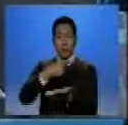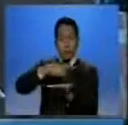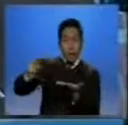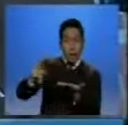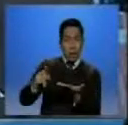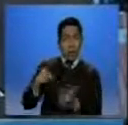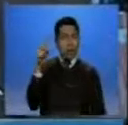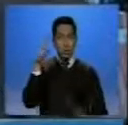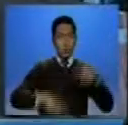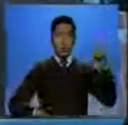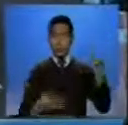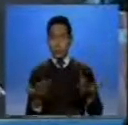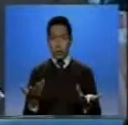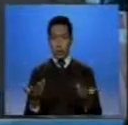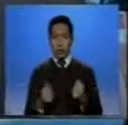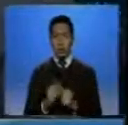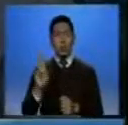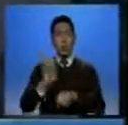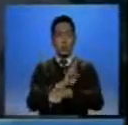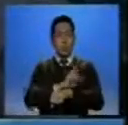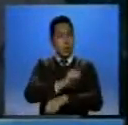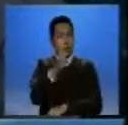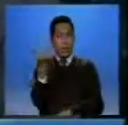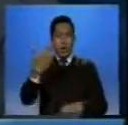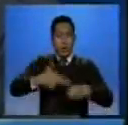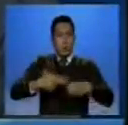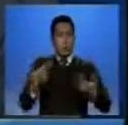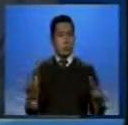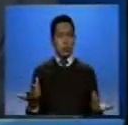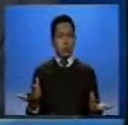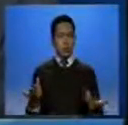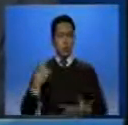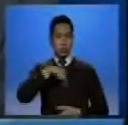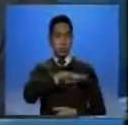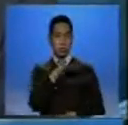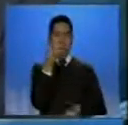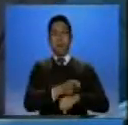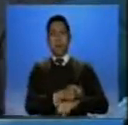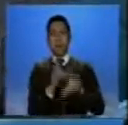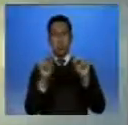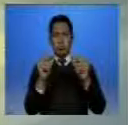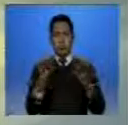super, utilice la gasolina extra. No le estamos cambiando el precio.